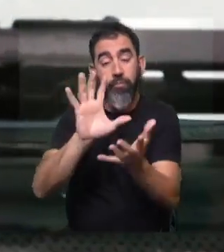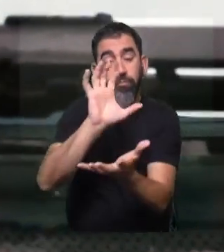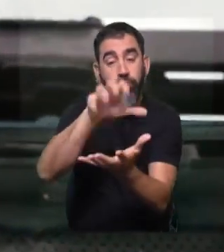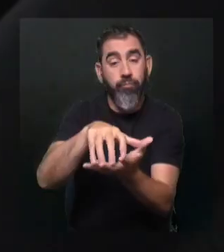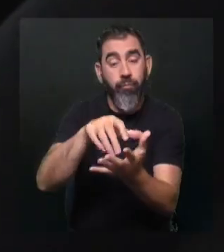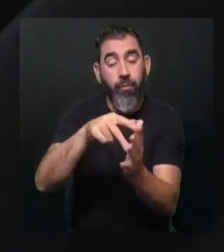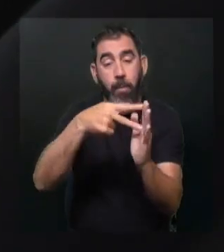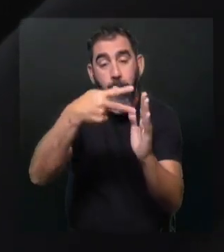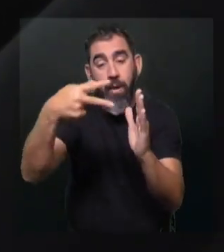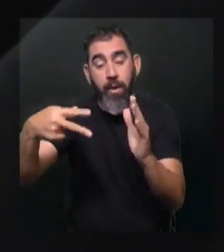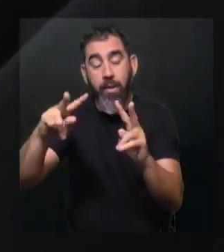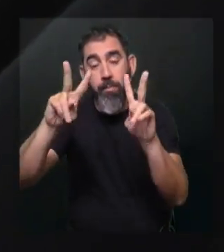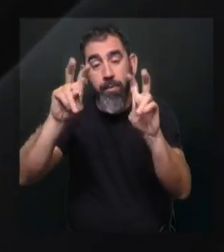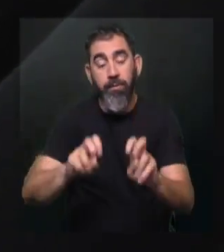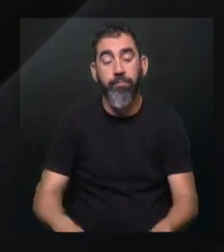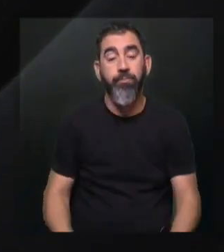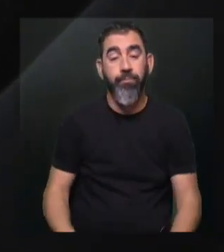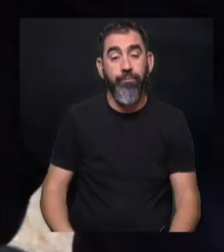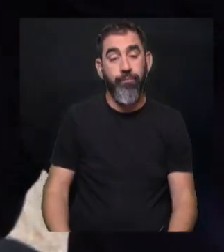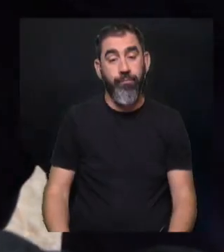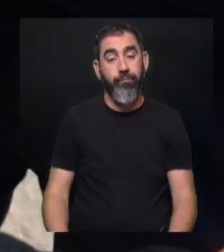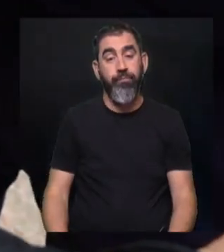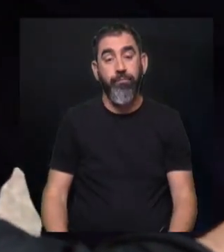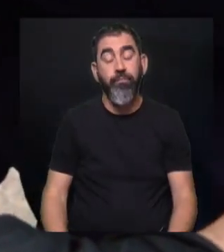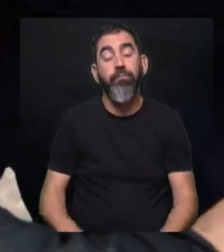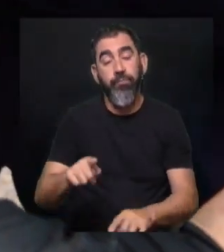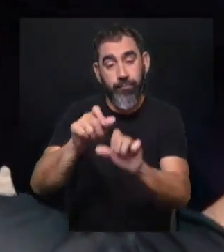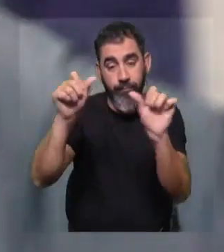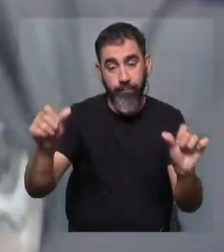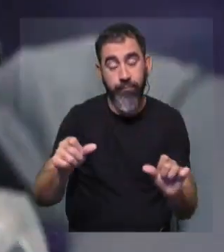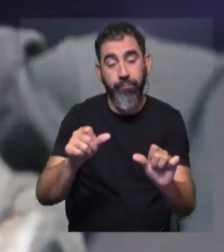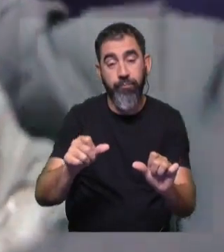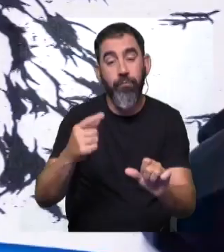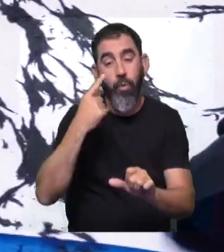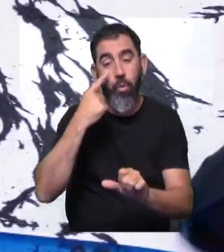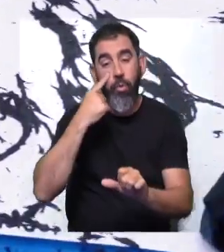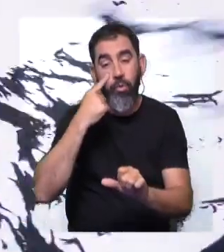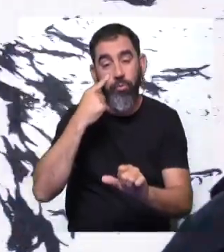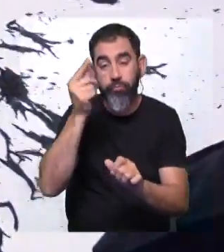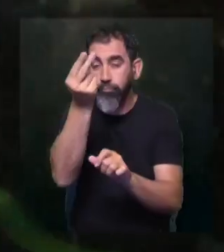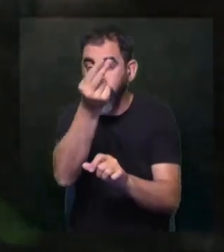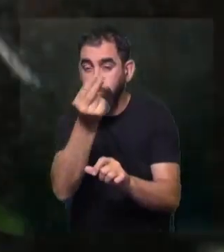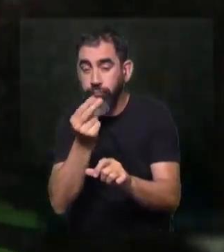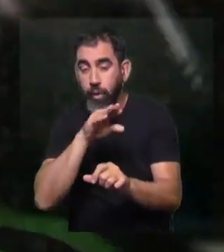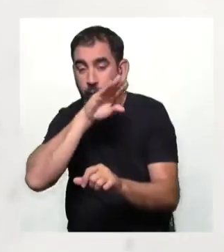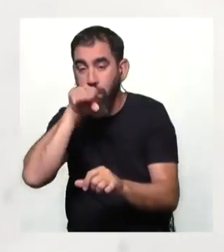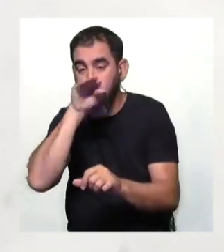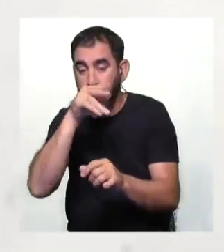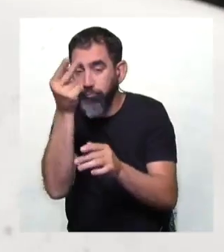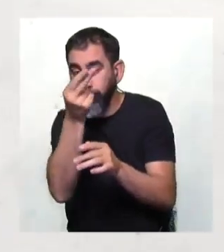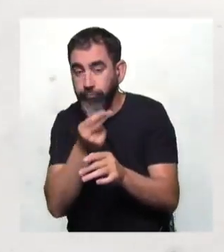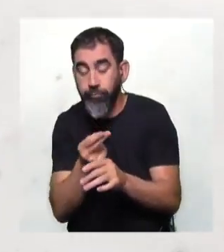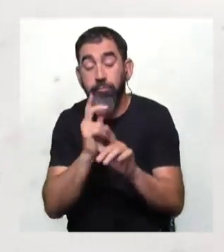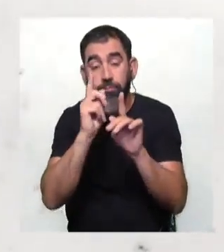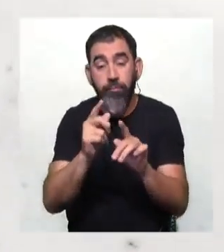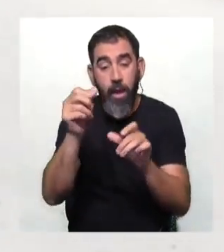de planimetría, donde, entre otras funciones, se realizan los conocidos retratos hablados. Tiene